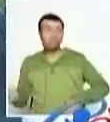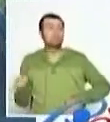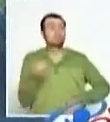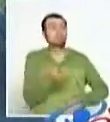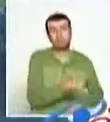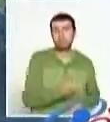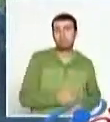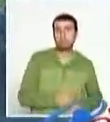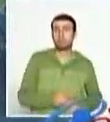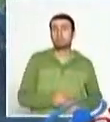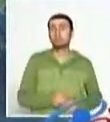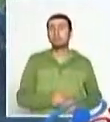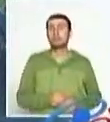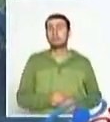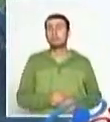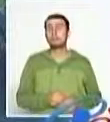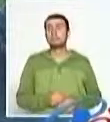Entonces,